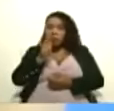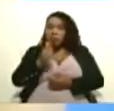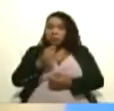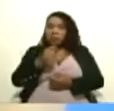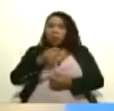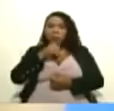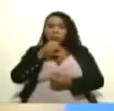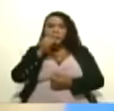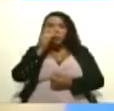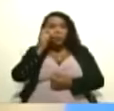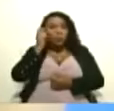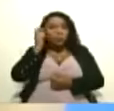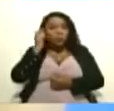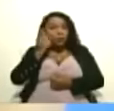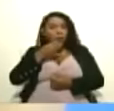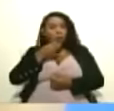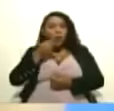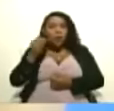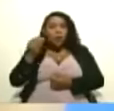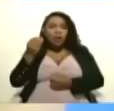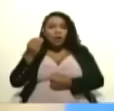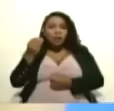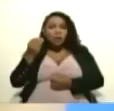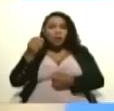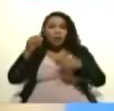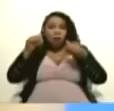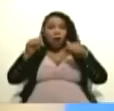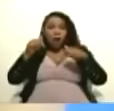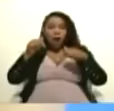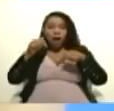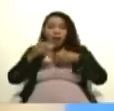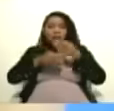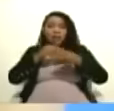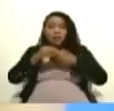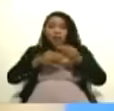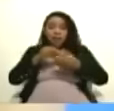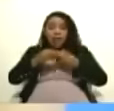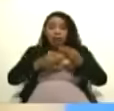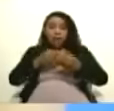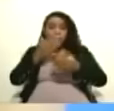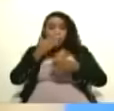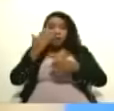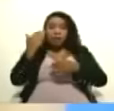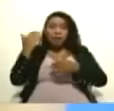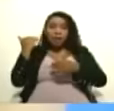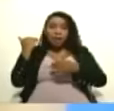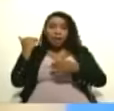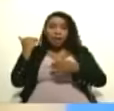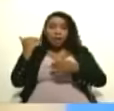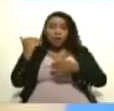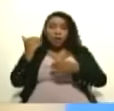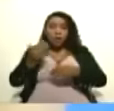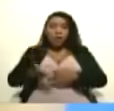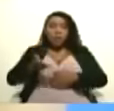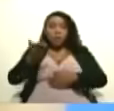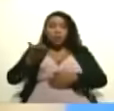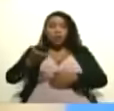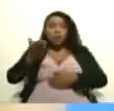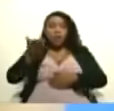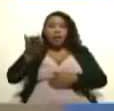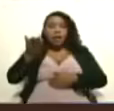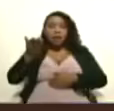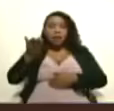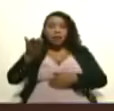abuelas a sus abuelos a sus jóvenes que dieron la más glamorosa la más gloriosa la más